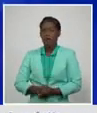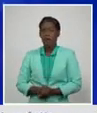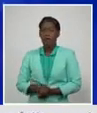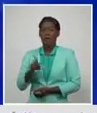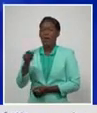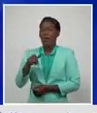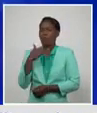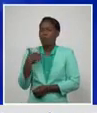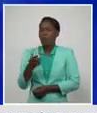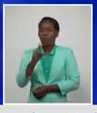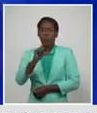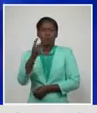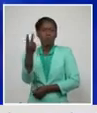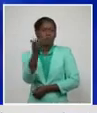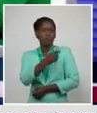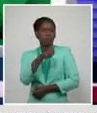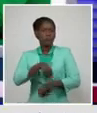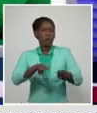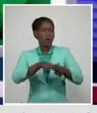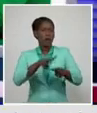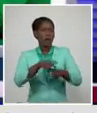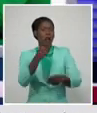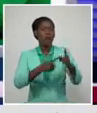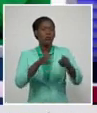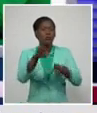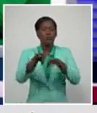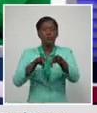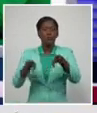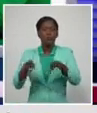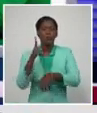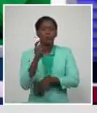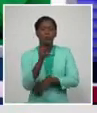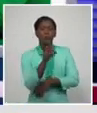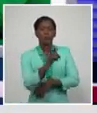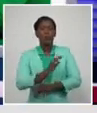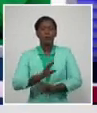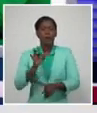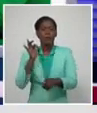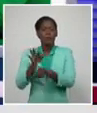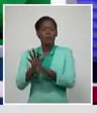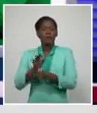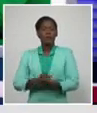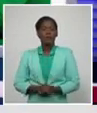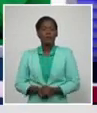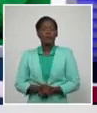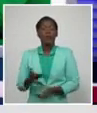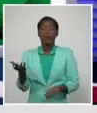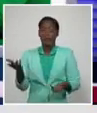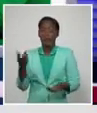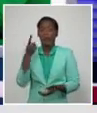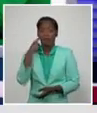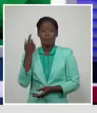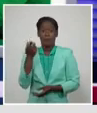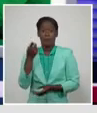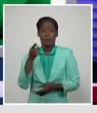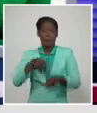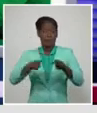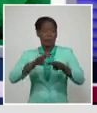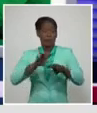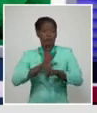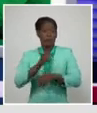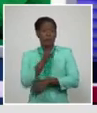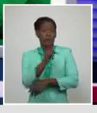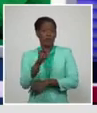yo muy satisfecho de eso, una de las satisfacciones más grandes que ya tengo aplicada mi primera dosis. Pero